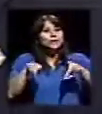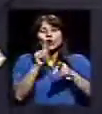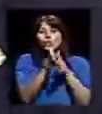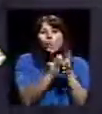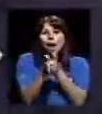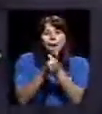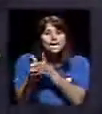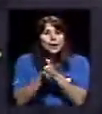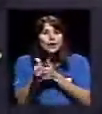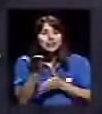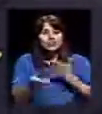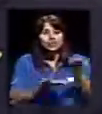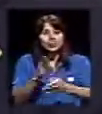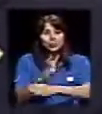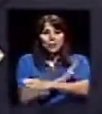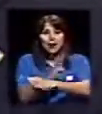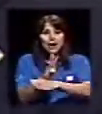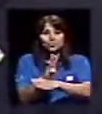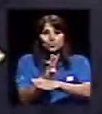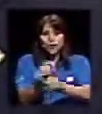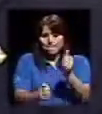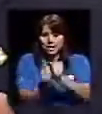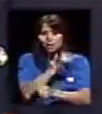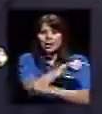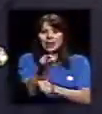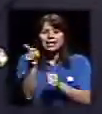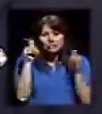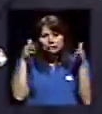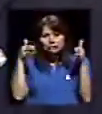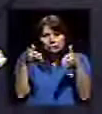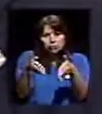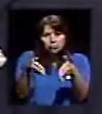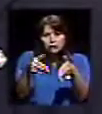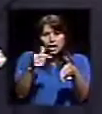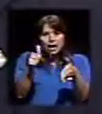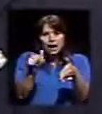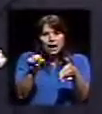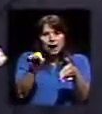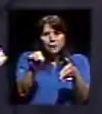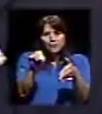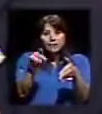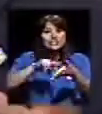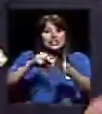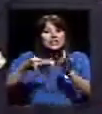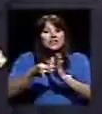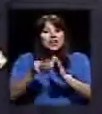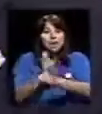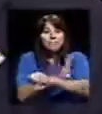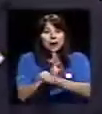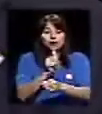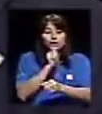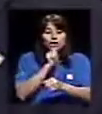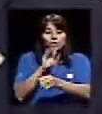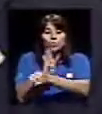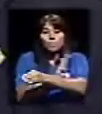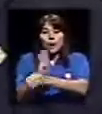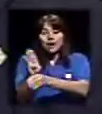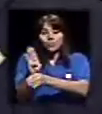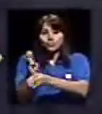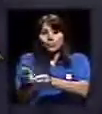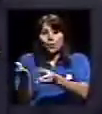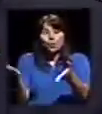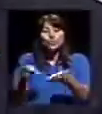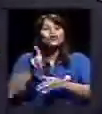el gran área metropolitana. O sea que hay un reto de los bancos del Estado y los bancos privados por hacer llegar los servicios bancarios,